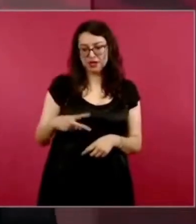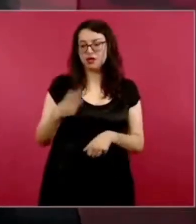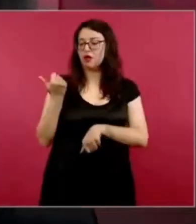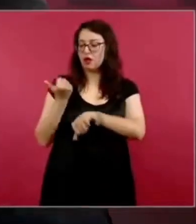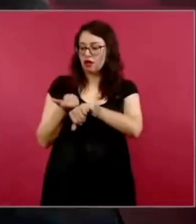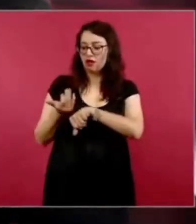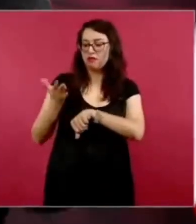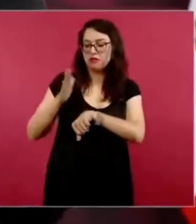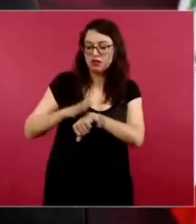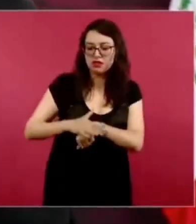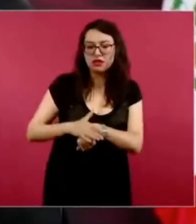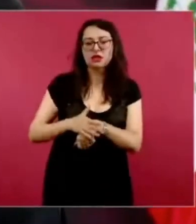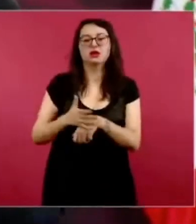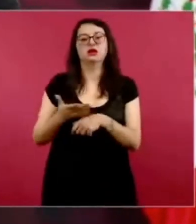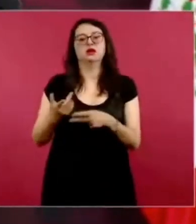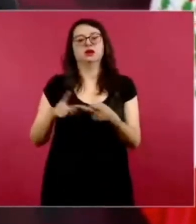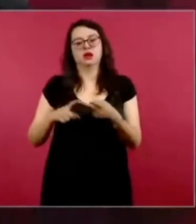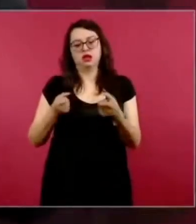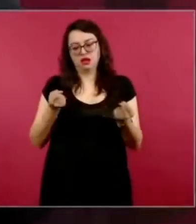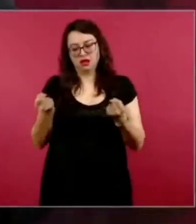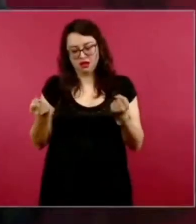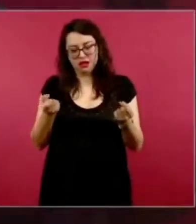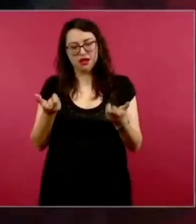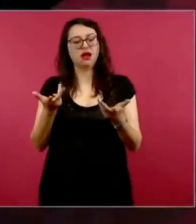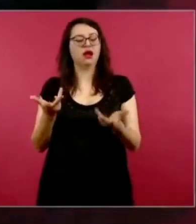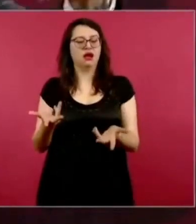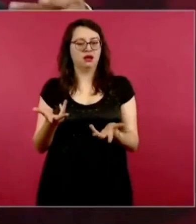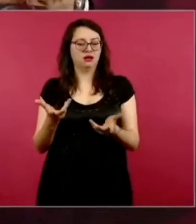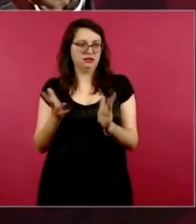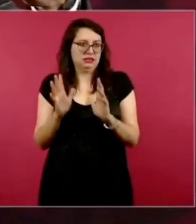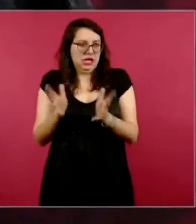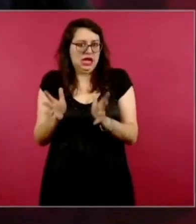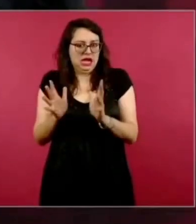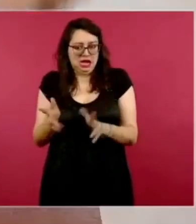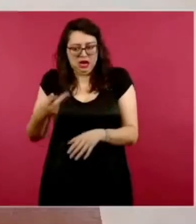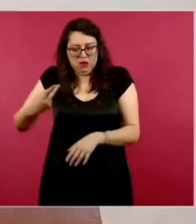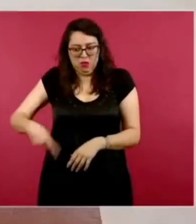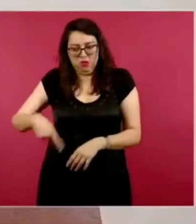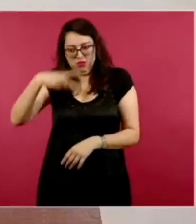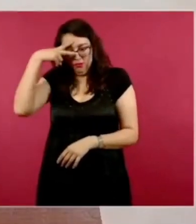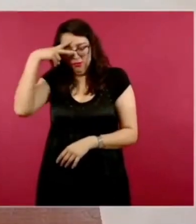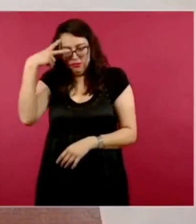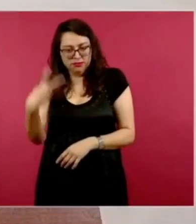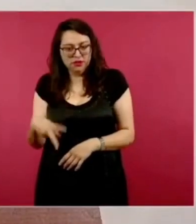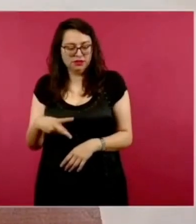administradores y operadores de los ferrocarriles, que ya eran de México.